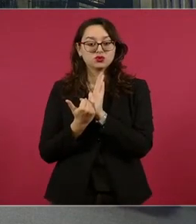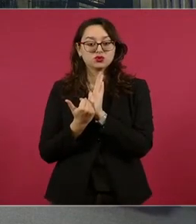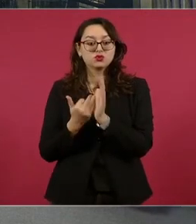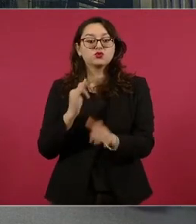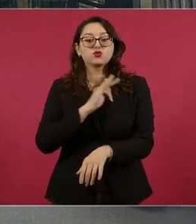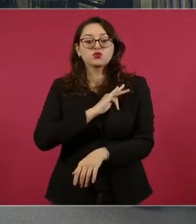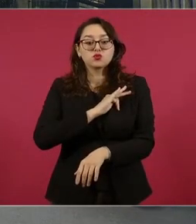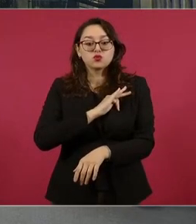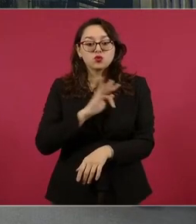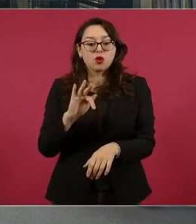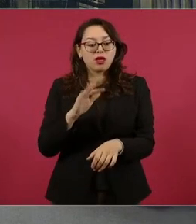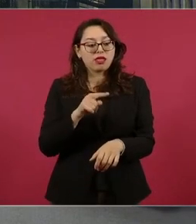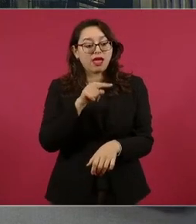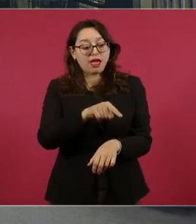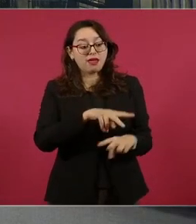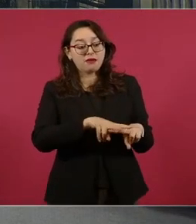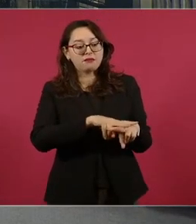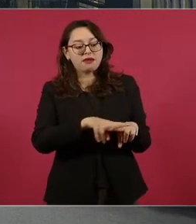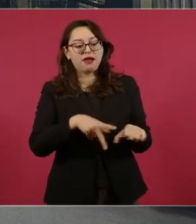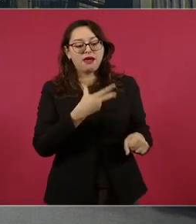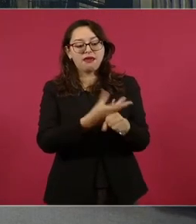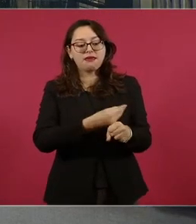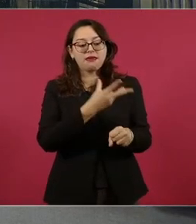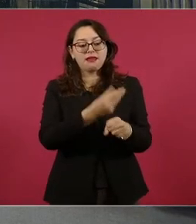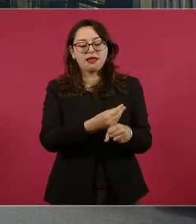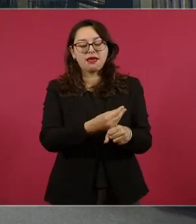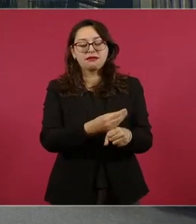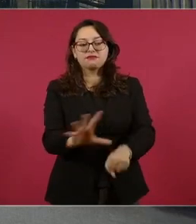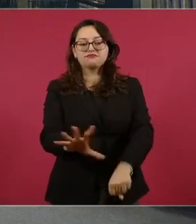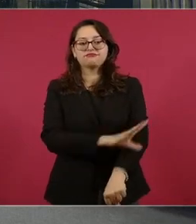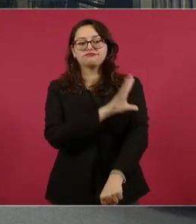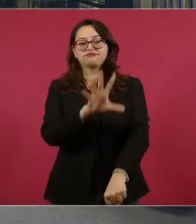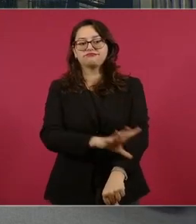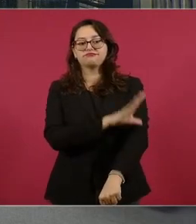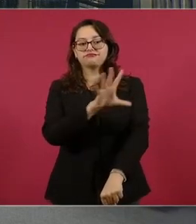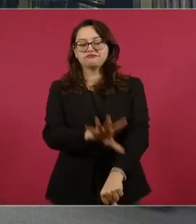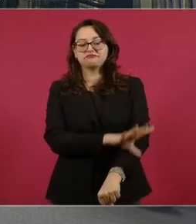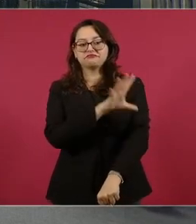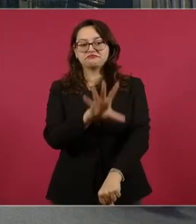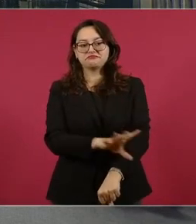electrificar las líneas puede ser